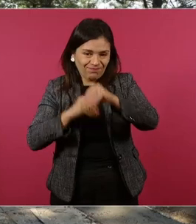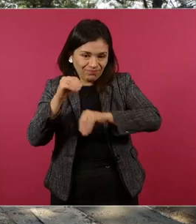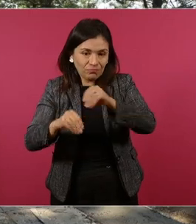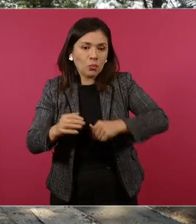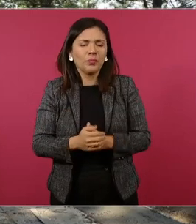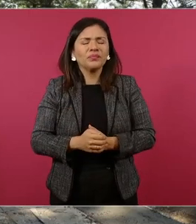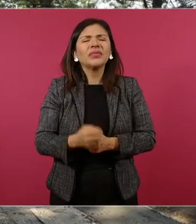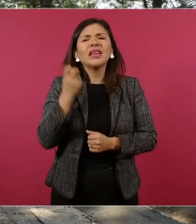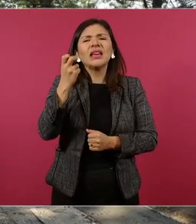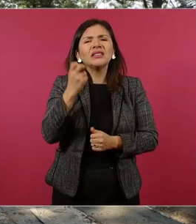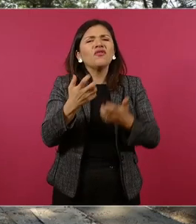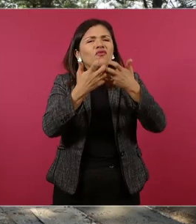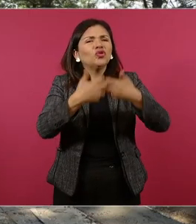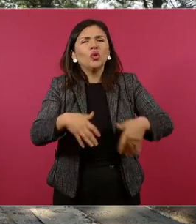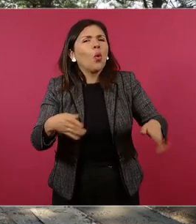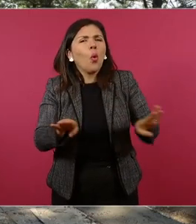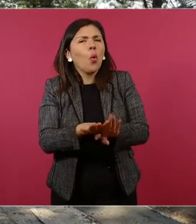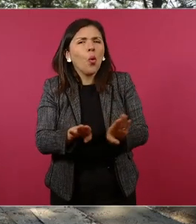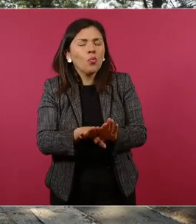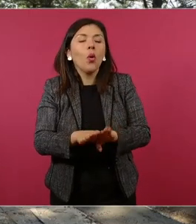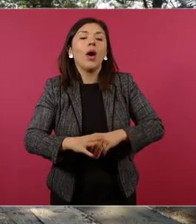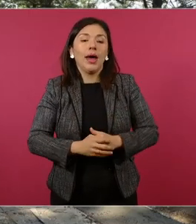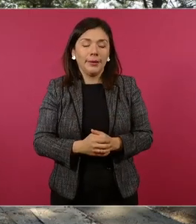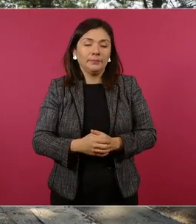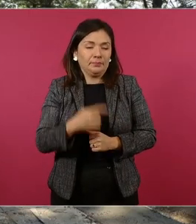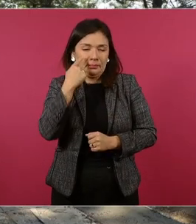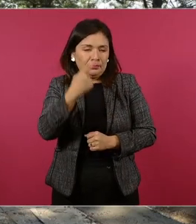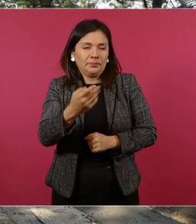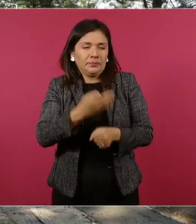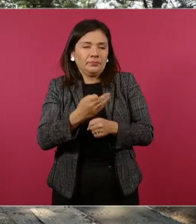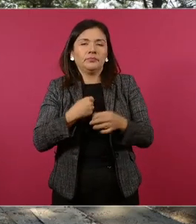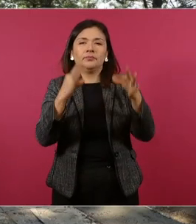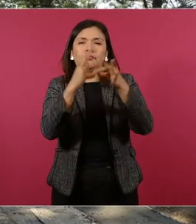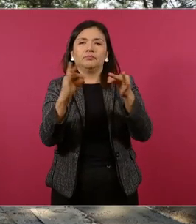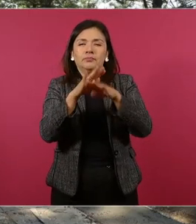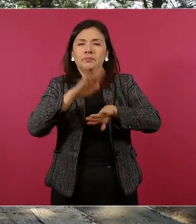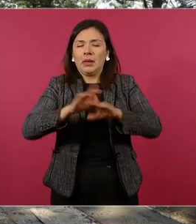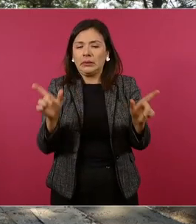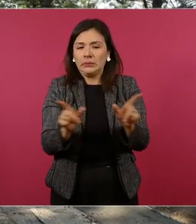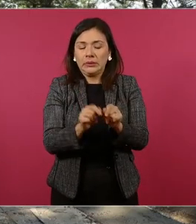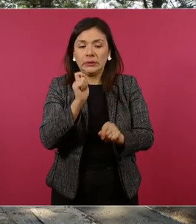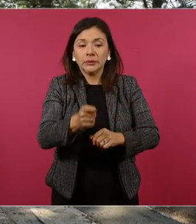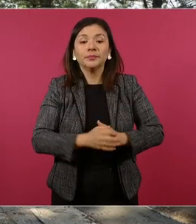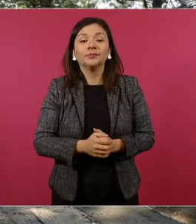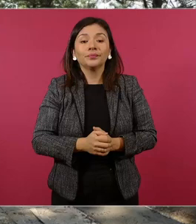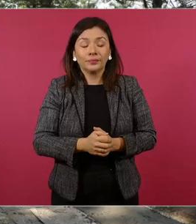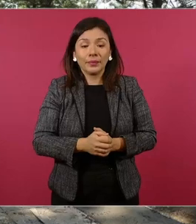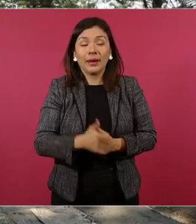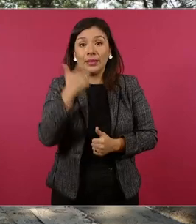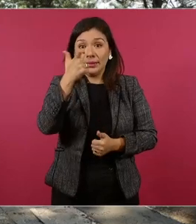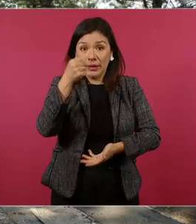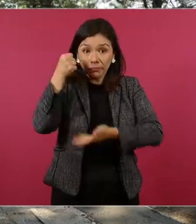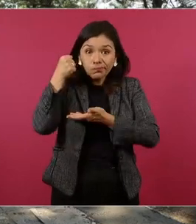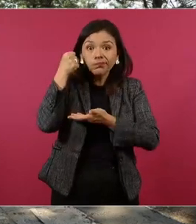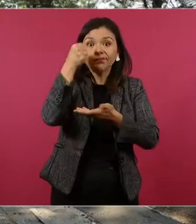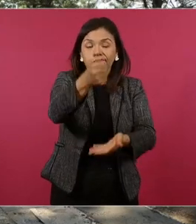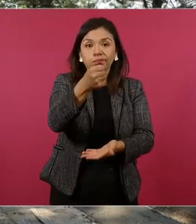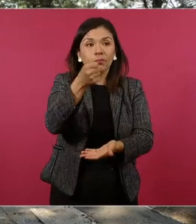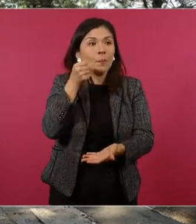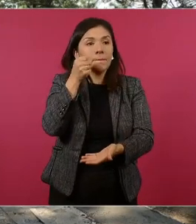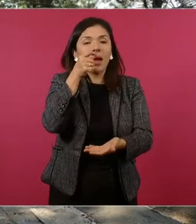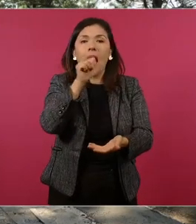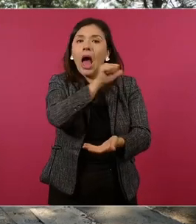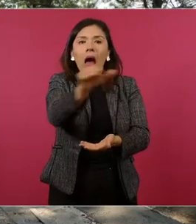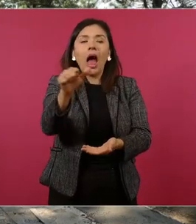funciona este camino eh aquí brevemente estamos explicando como primero los recursos son transferidos directamente a